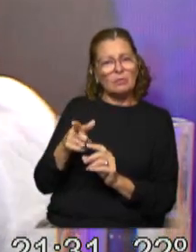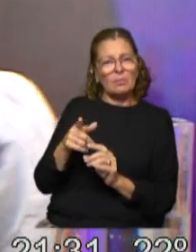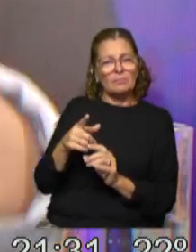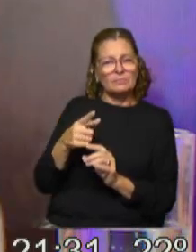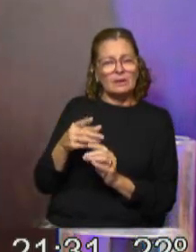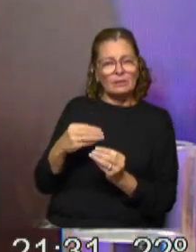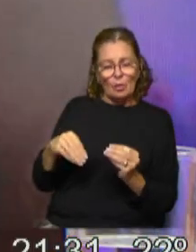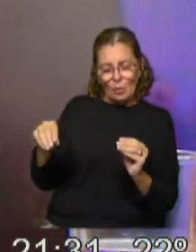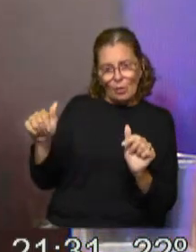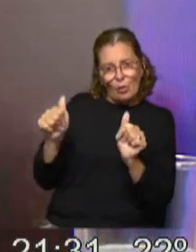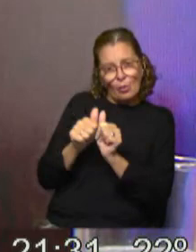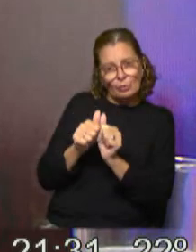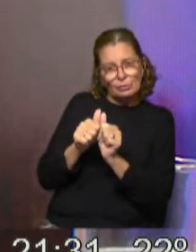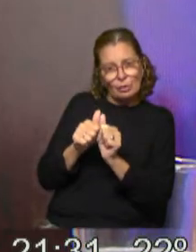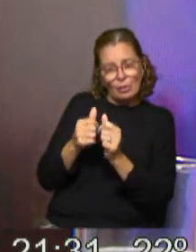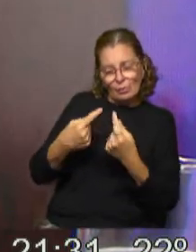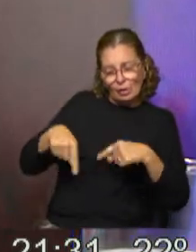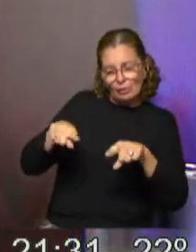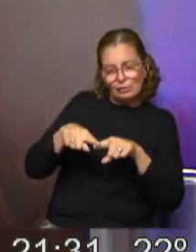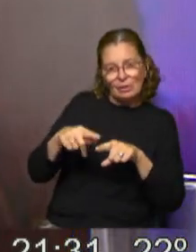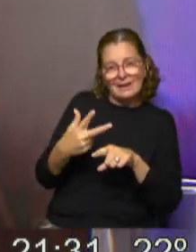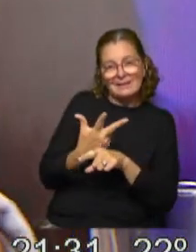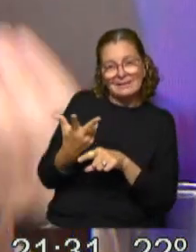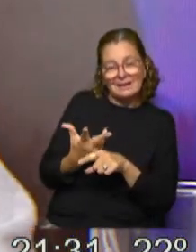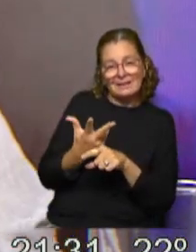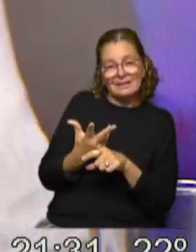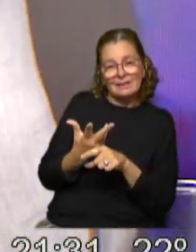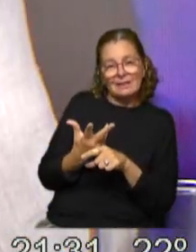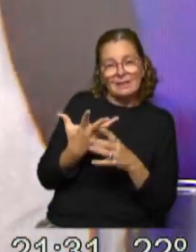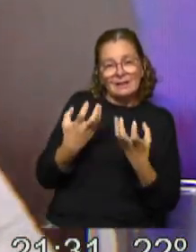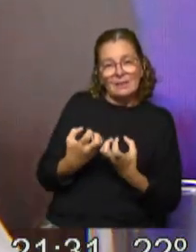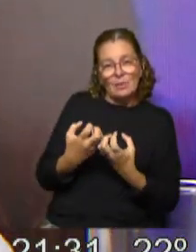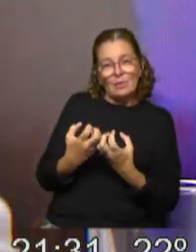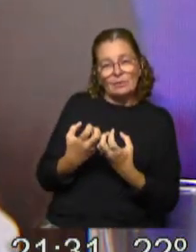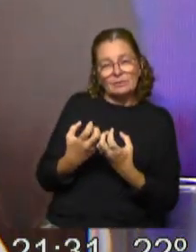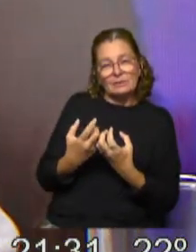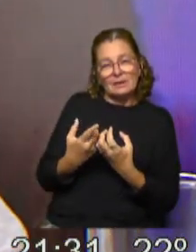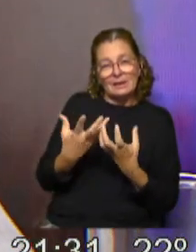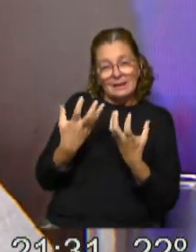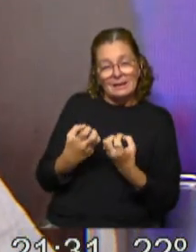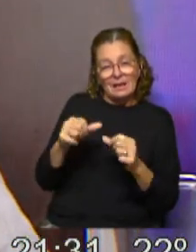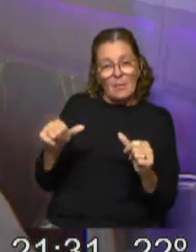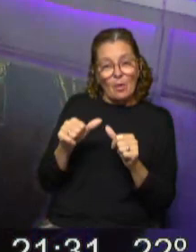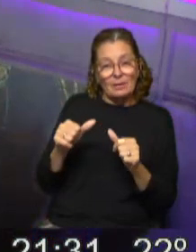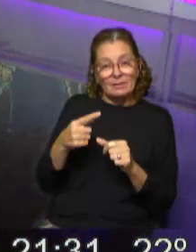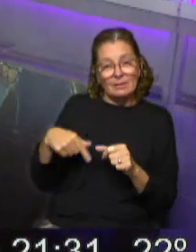creo que funcionó porque conjugamos muy bien como las ganas que teníamos, lo que queríamos